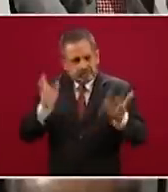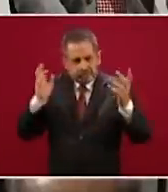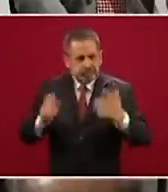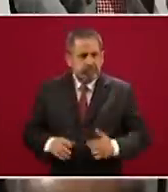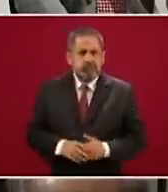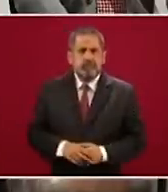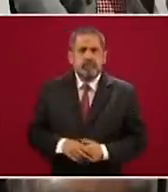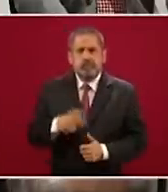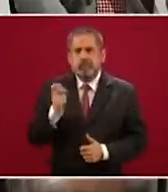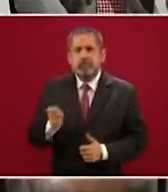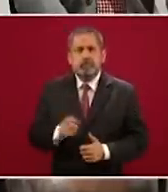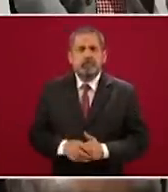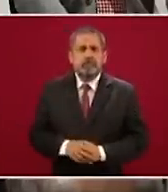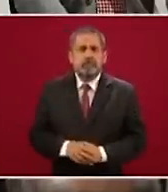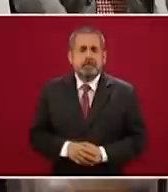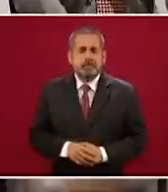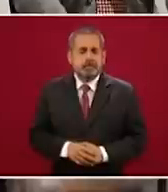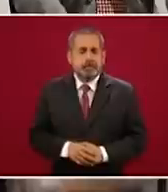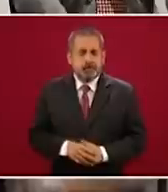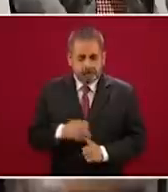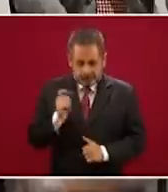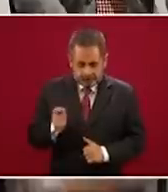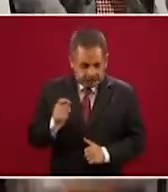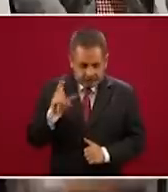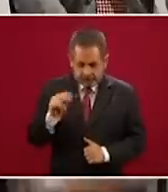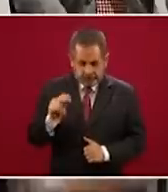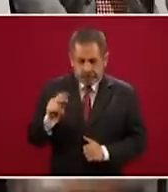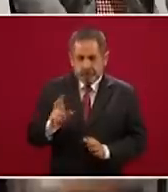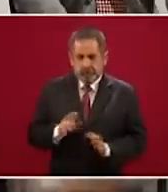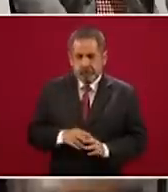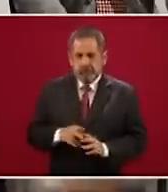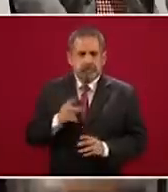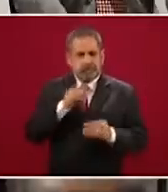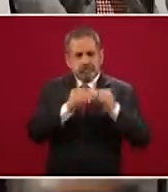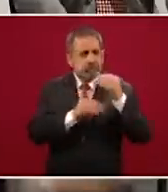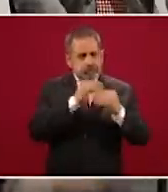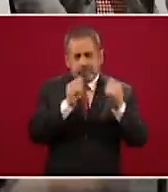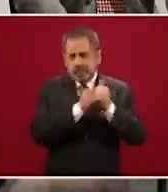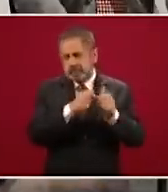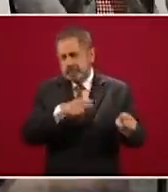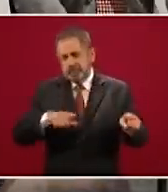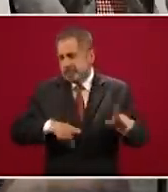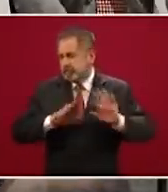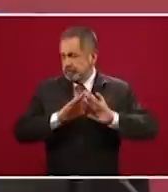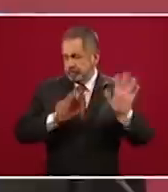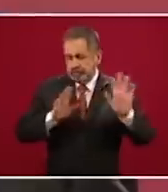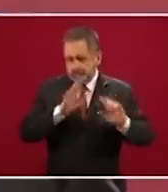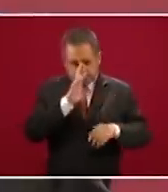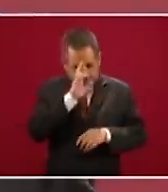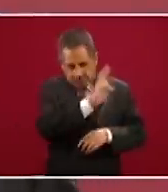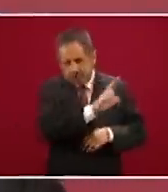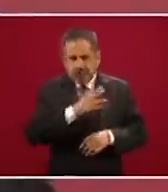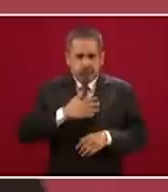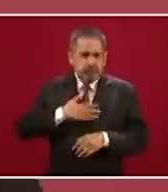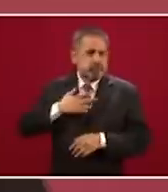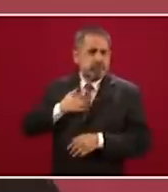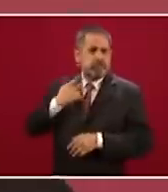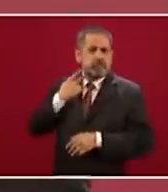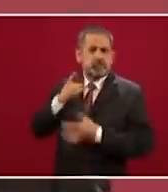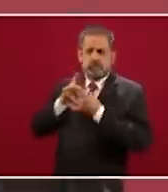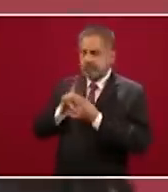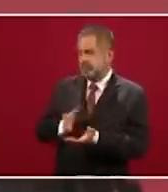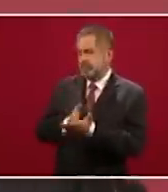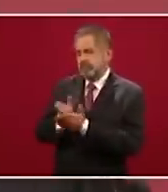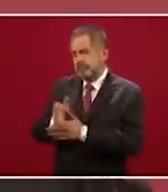Entonces, no vamos nosotros a polemizar con nadie, son nuestras políticas